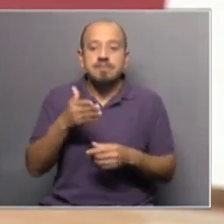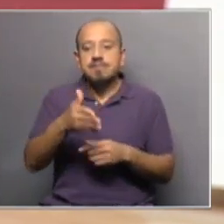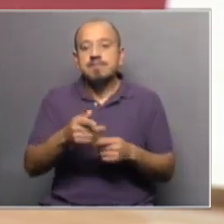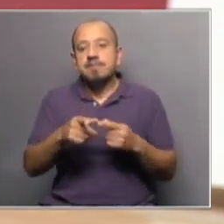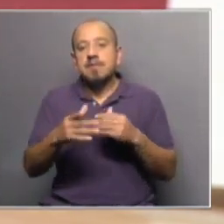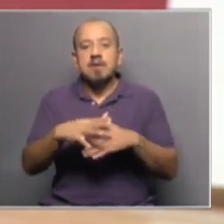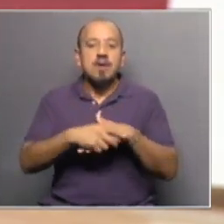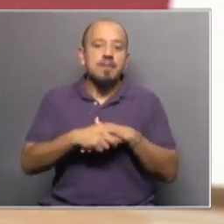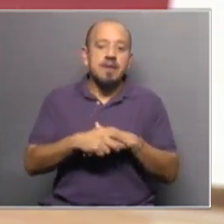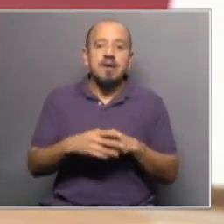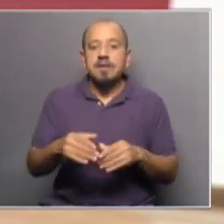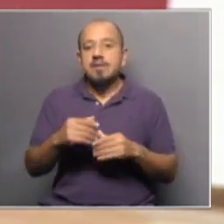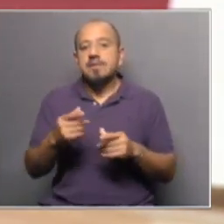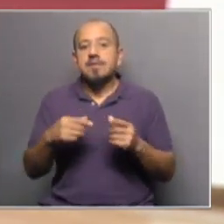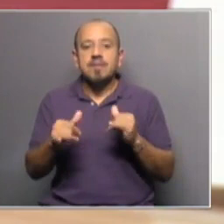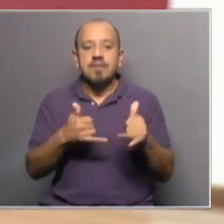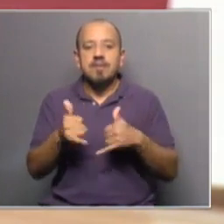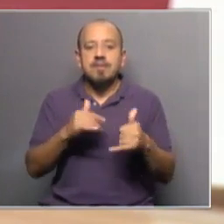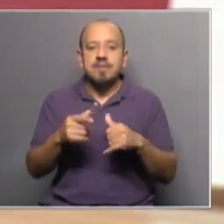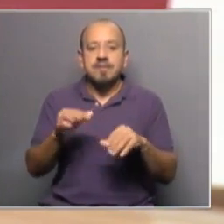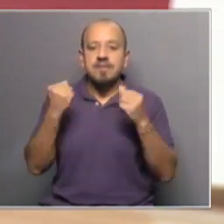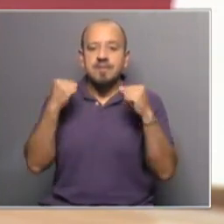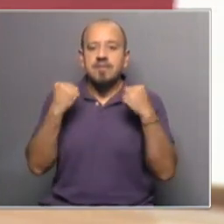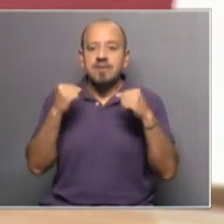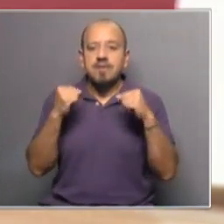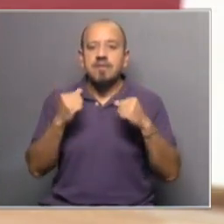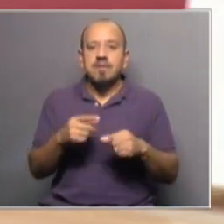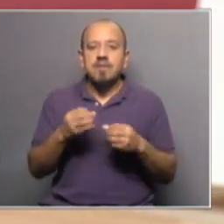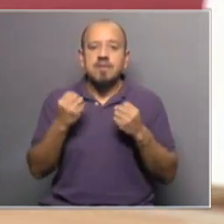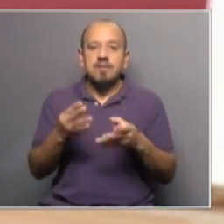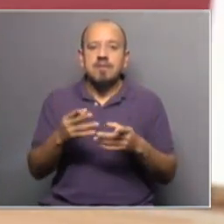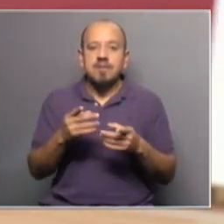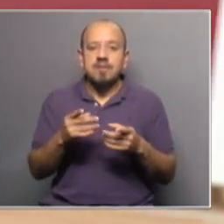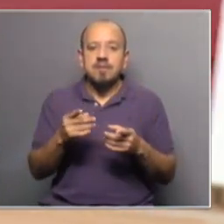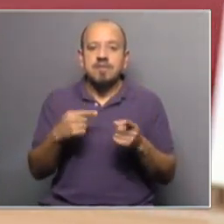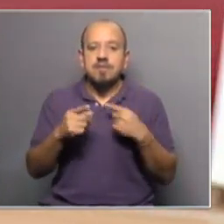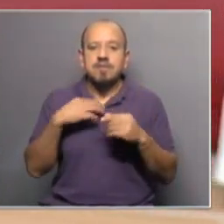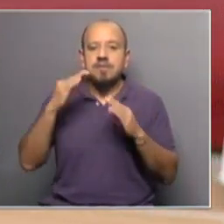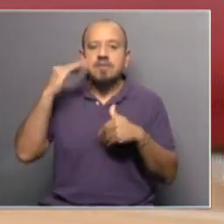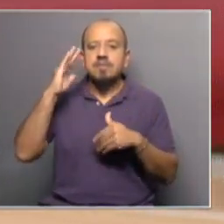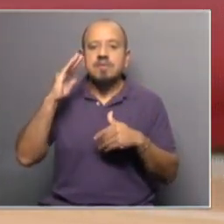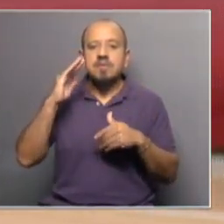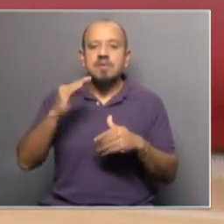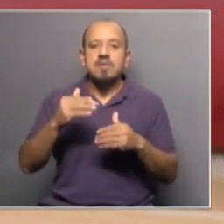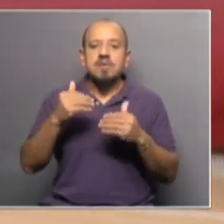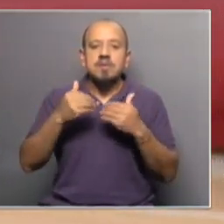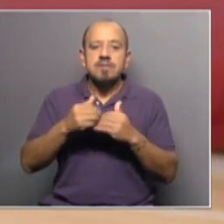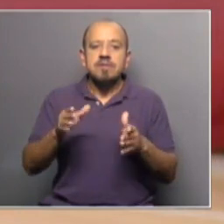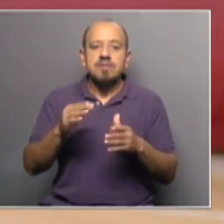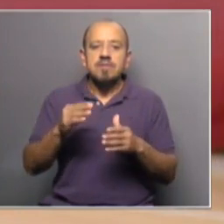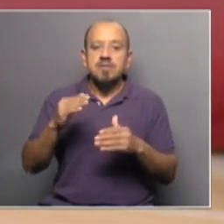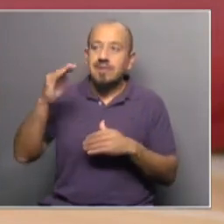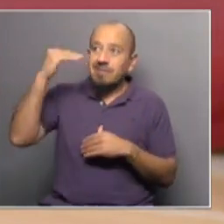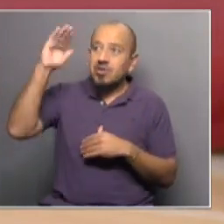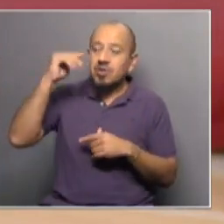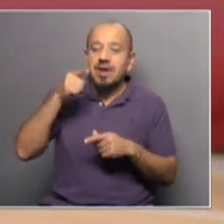grupo de amigas, jugábamos, pero deportivamente no nos iba muy bien, por eso mismo, de lo que hablábamos antes, de que la mayoría habíamos empezado de grande y es muy difícil